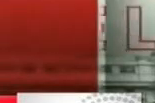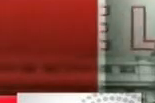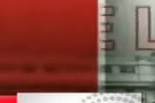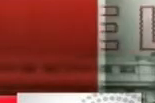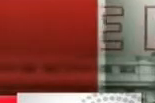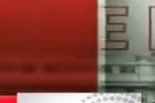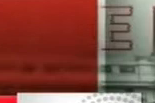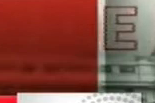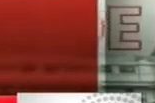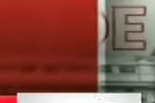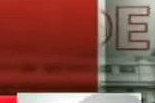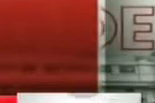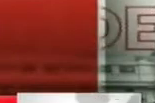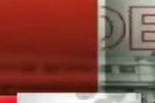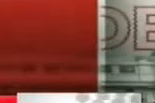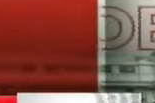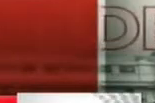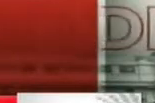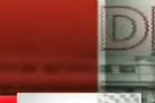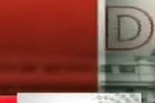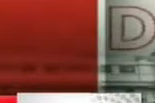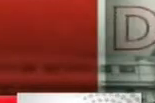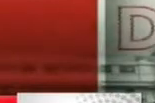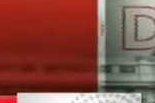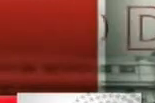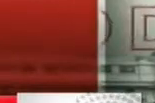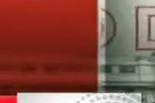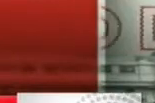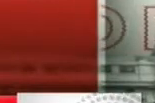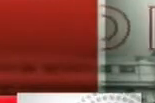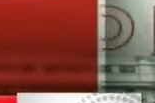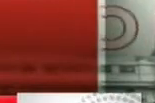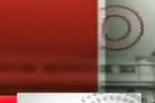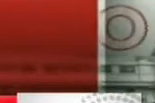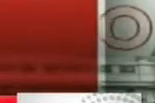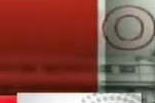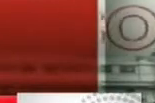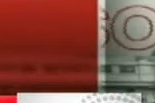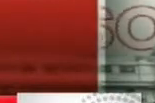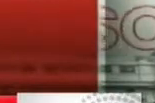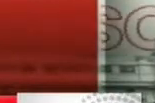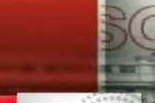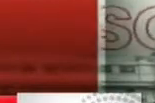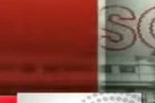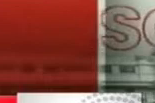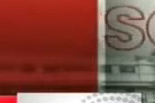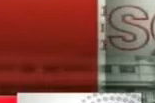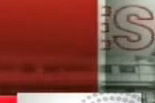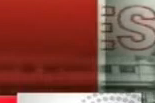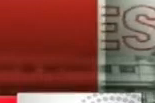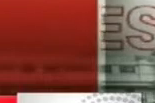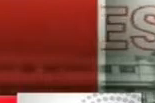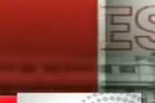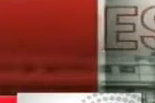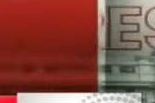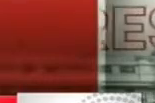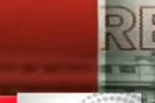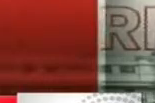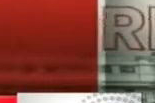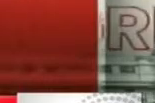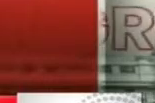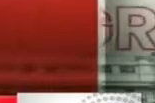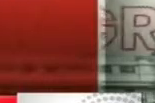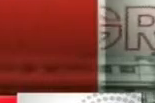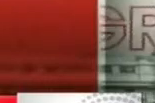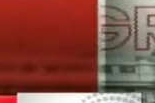el resumen ejecutivo de la sustentación del ministro de Economía. y debo señalar que me preocupa el incremento de los servicios de